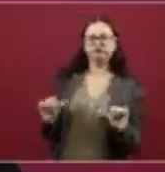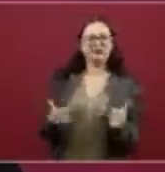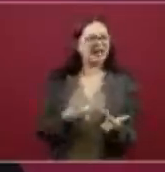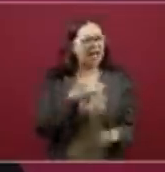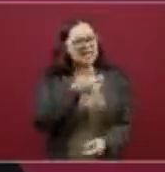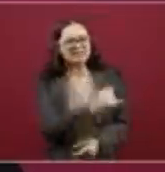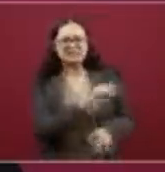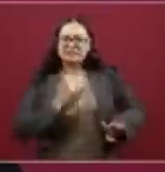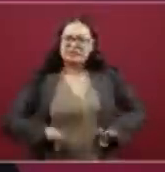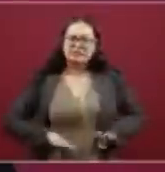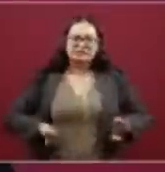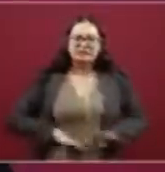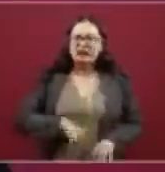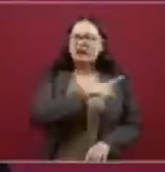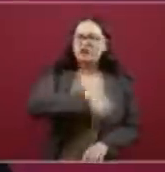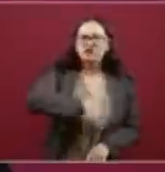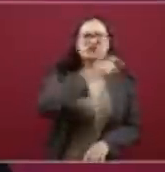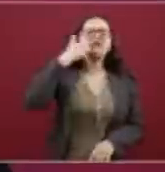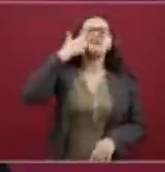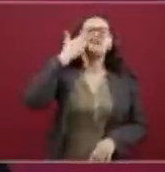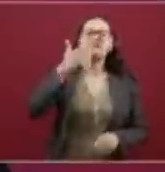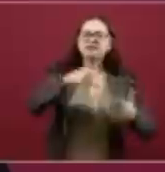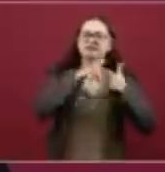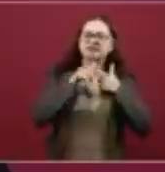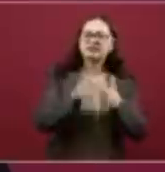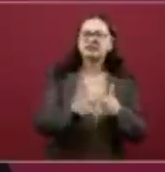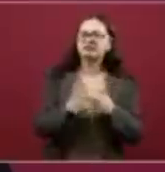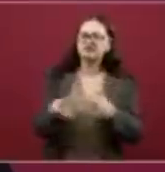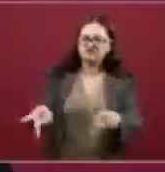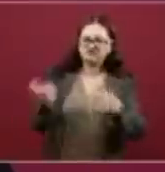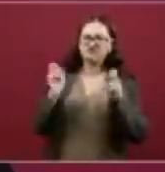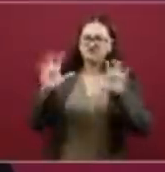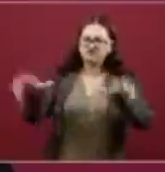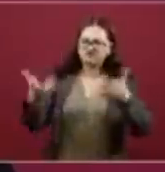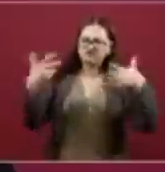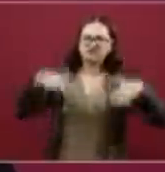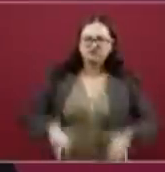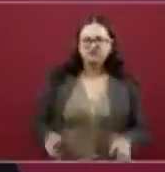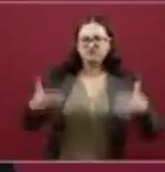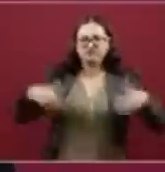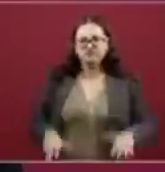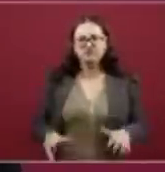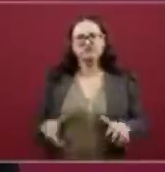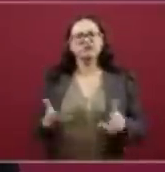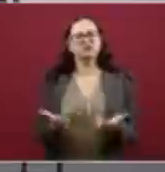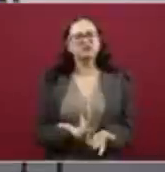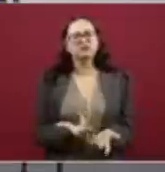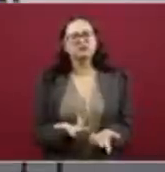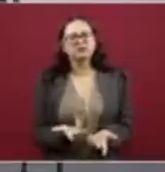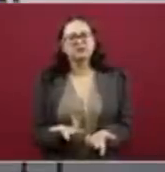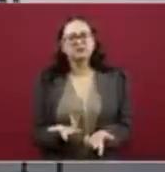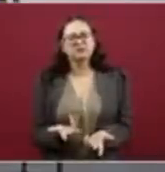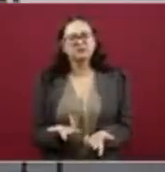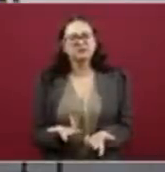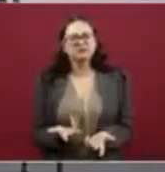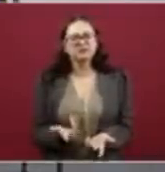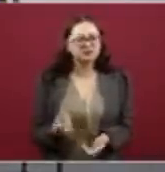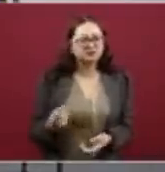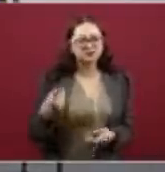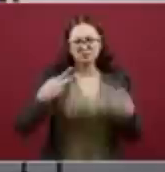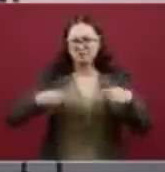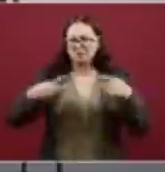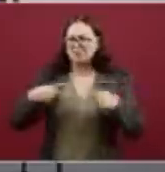Querían que continuara el saqueo en el país. Y la gente